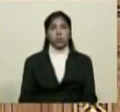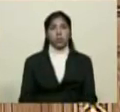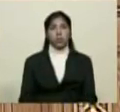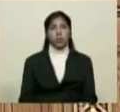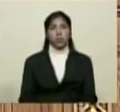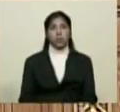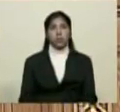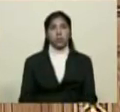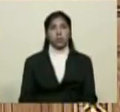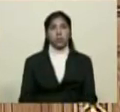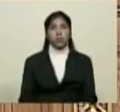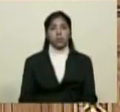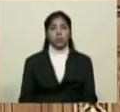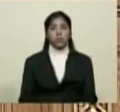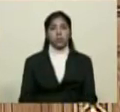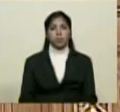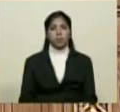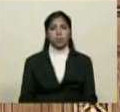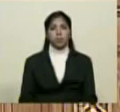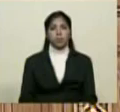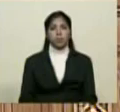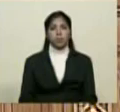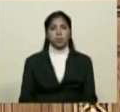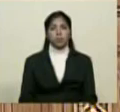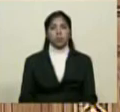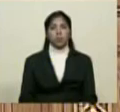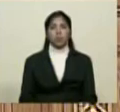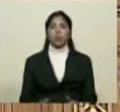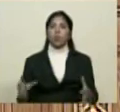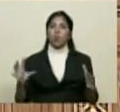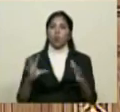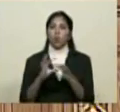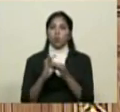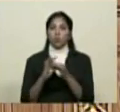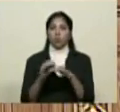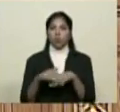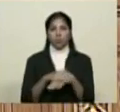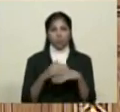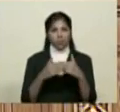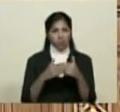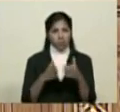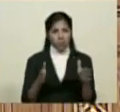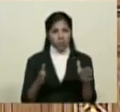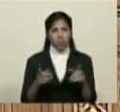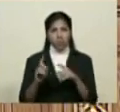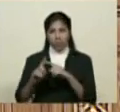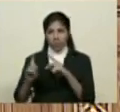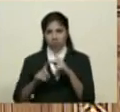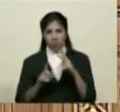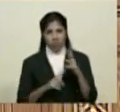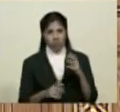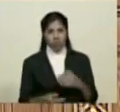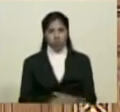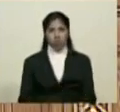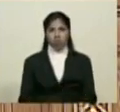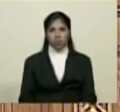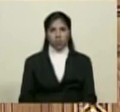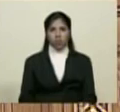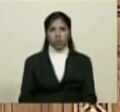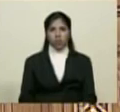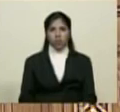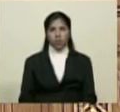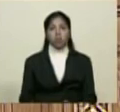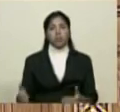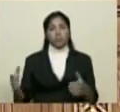instancias del poder de los poderes públicos hemos logrado estas pesquisas a ver que